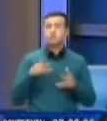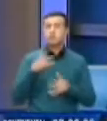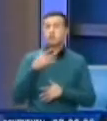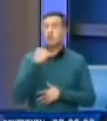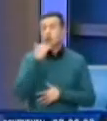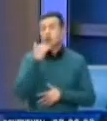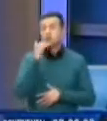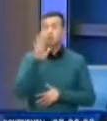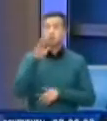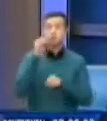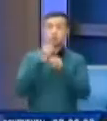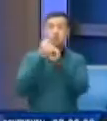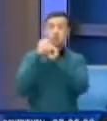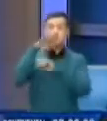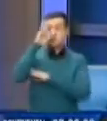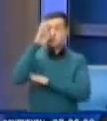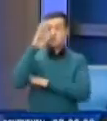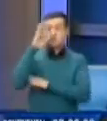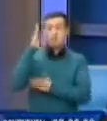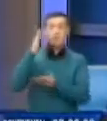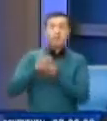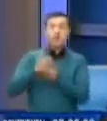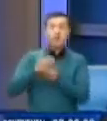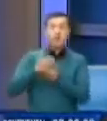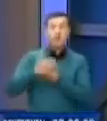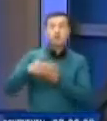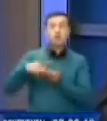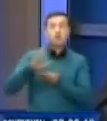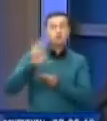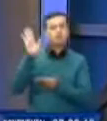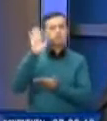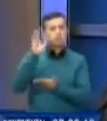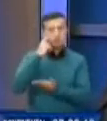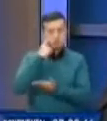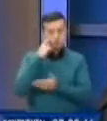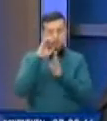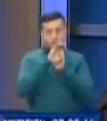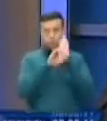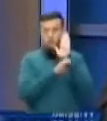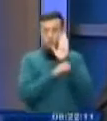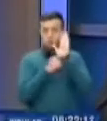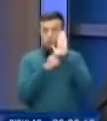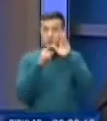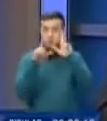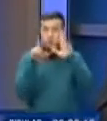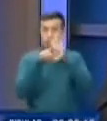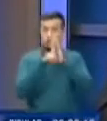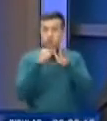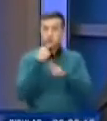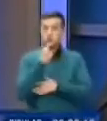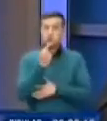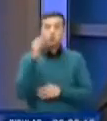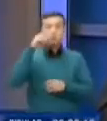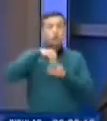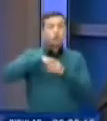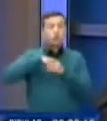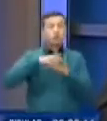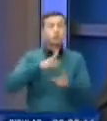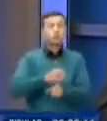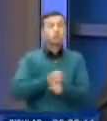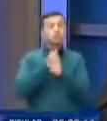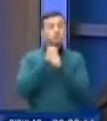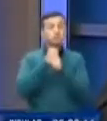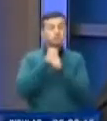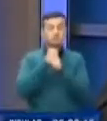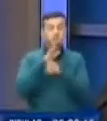la obligación de la policía nacional te voy a leer lo que dice la constitución la protección interna y el